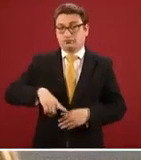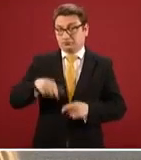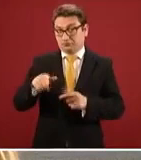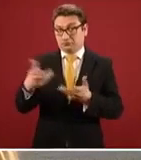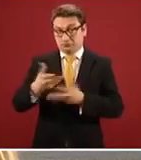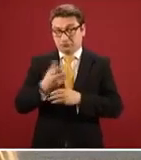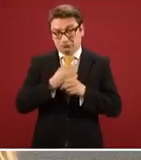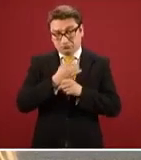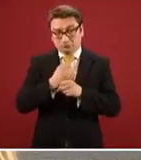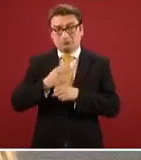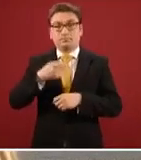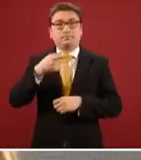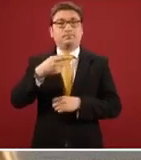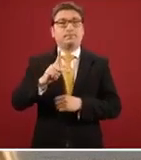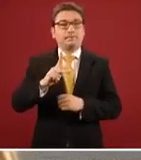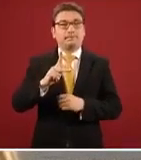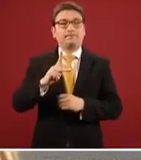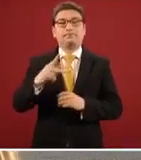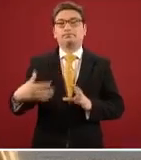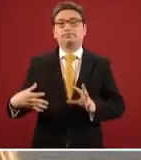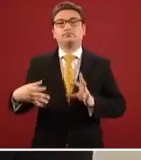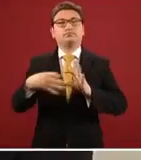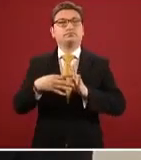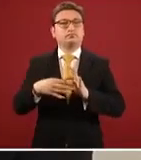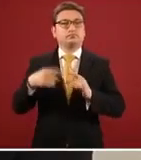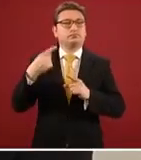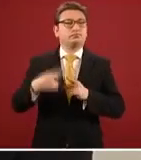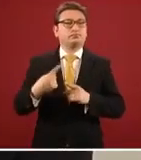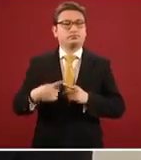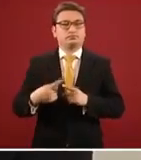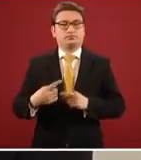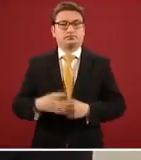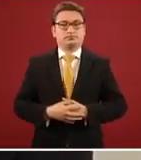pero depende de quién